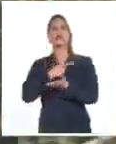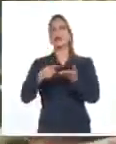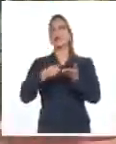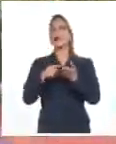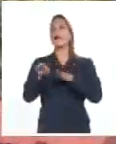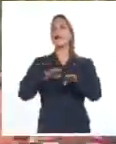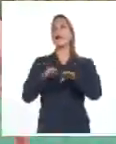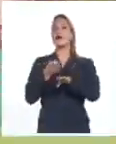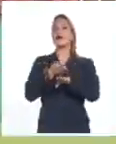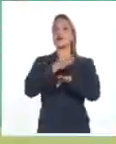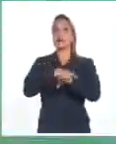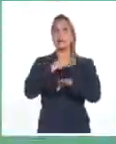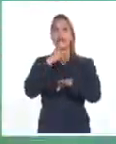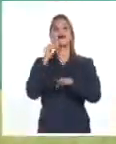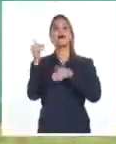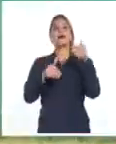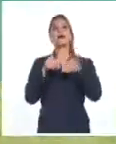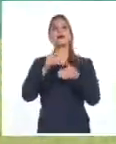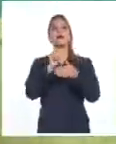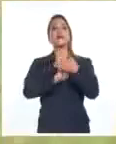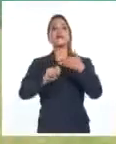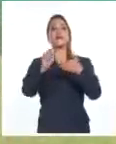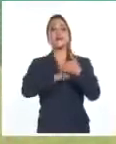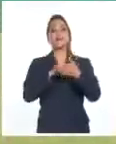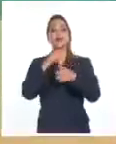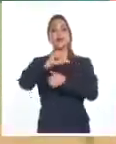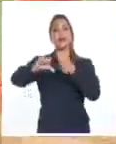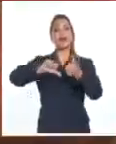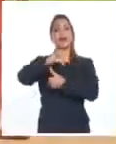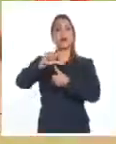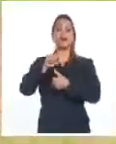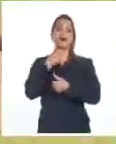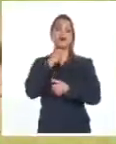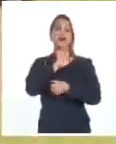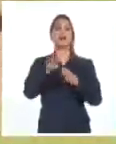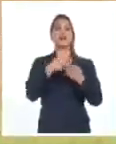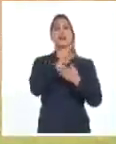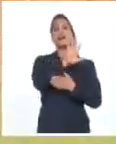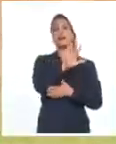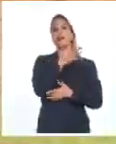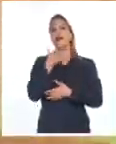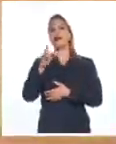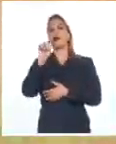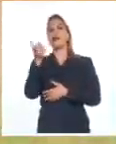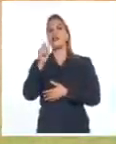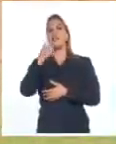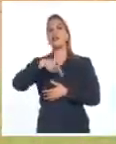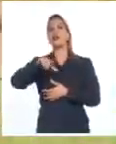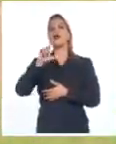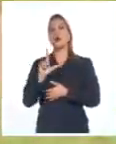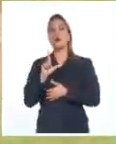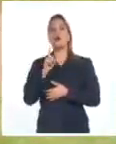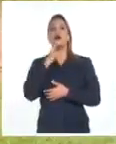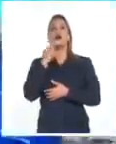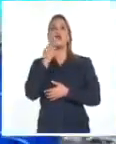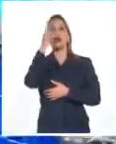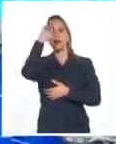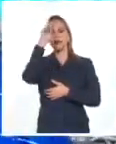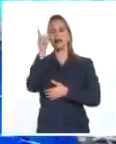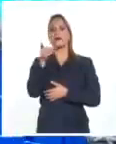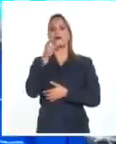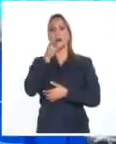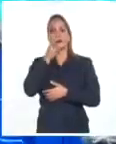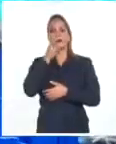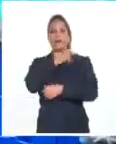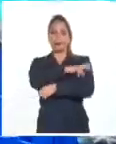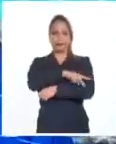para participar en la eliminatoria del Caribe, que va a ser del 5 al 10 de julio en Punta Cana, República Dominicana, con el incentivo